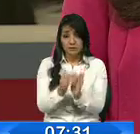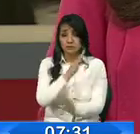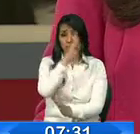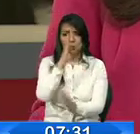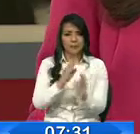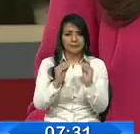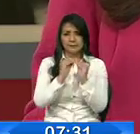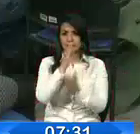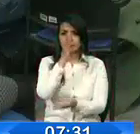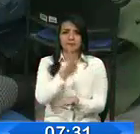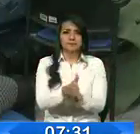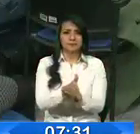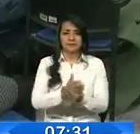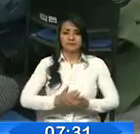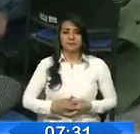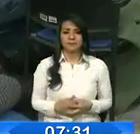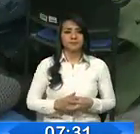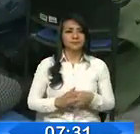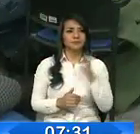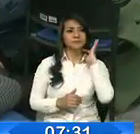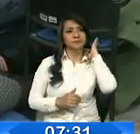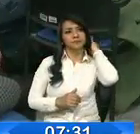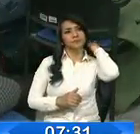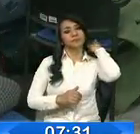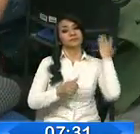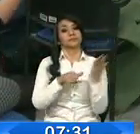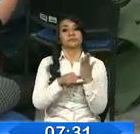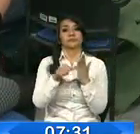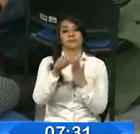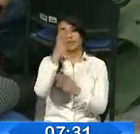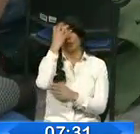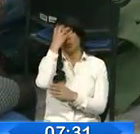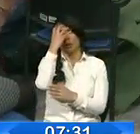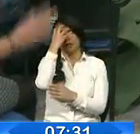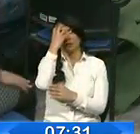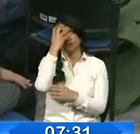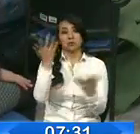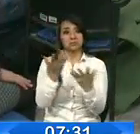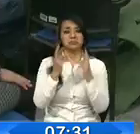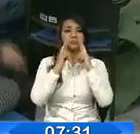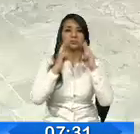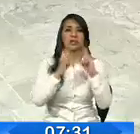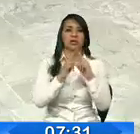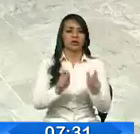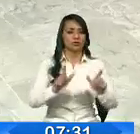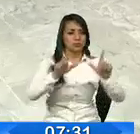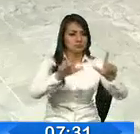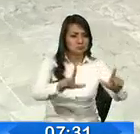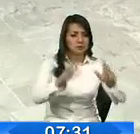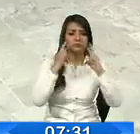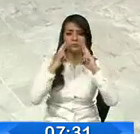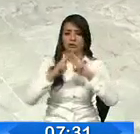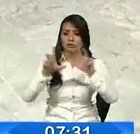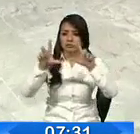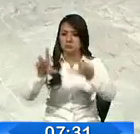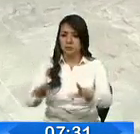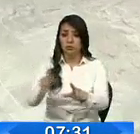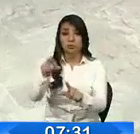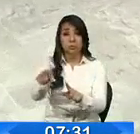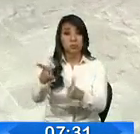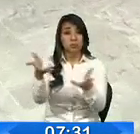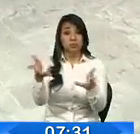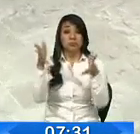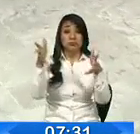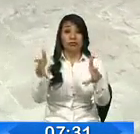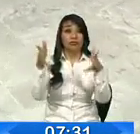repitan. El Ministerio de Educación realizó un reconocimiento a los sobrevivientes del abuso por un profesor en